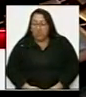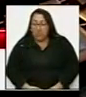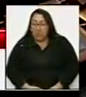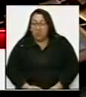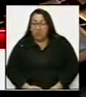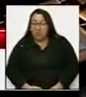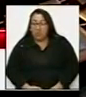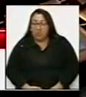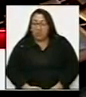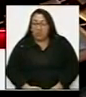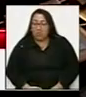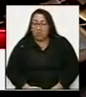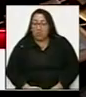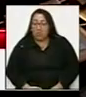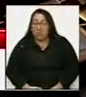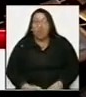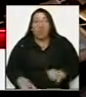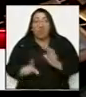derogación de la ley